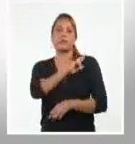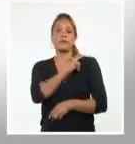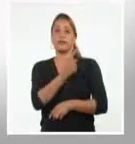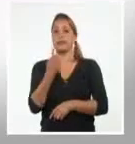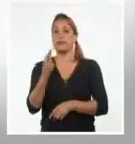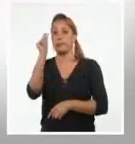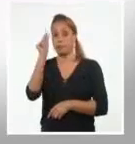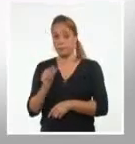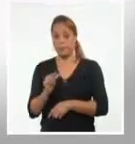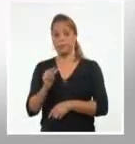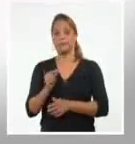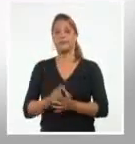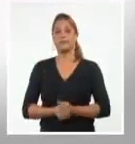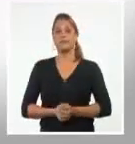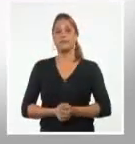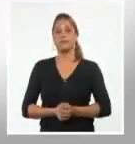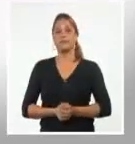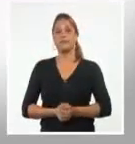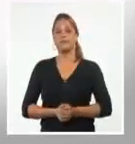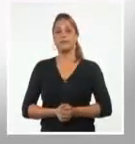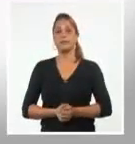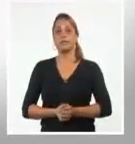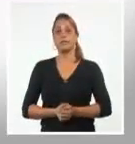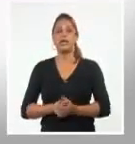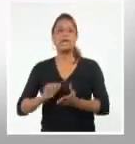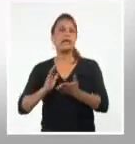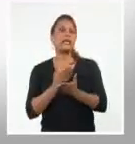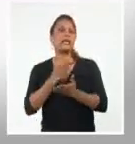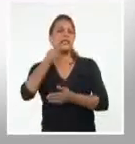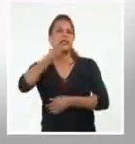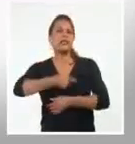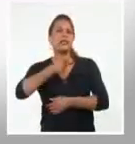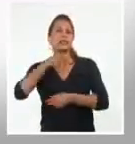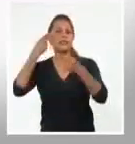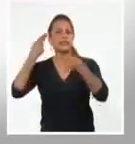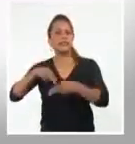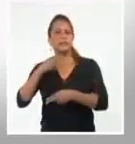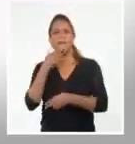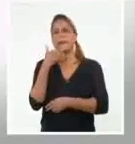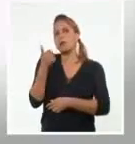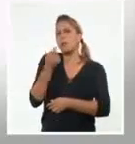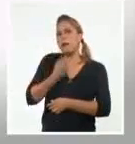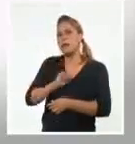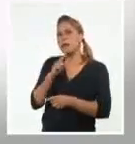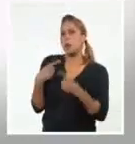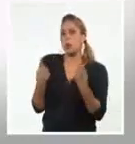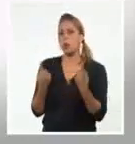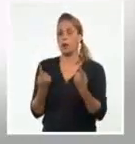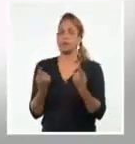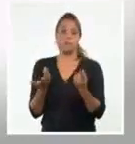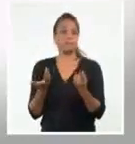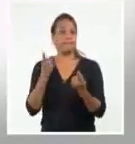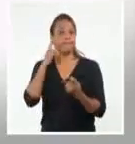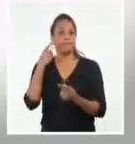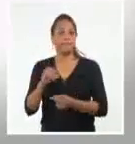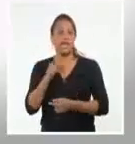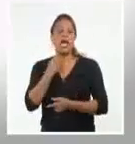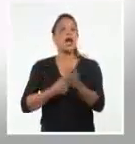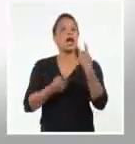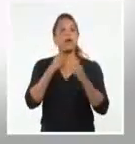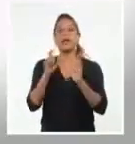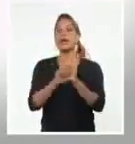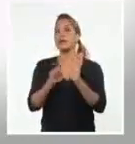que sustituye al de patria potestad. Me quitan el derecho a decidir lo que es mejor para mi hijo, afirma. Aunque este no es el